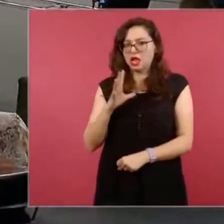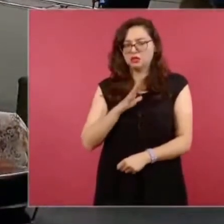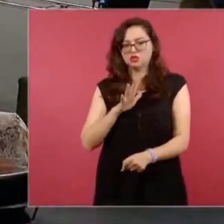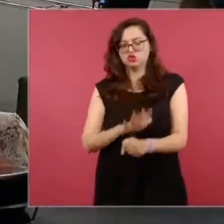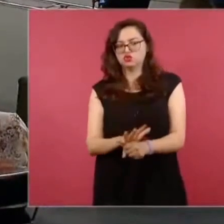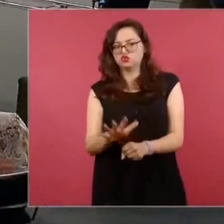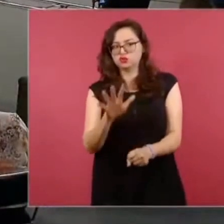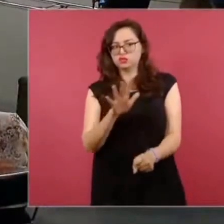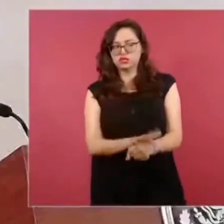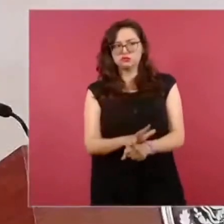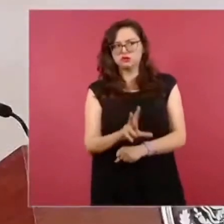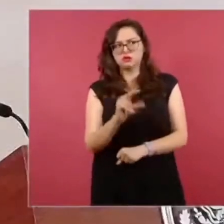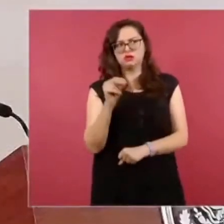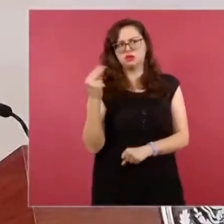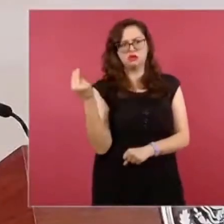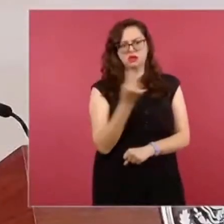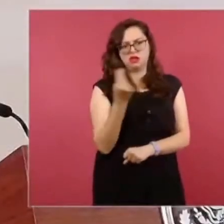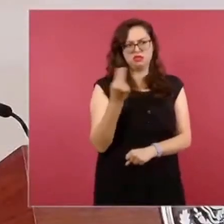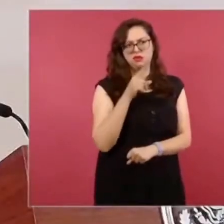de la defensa,